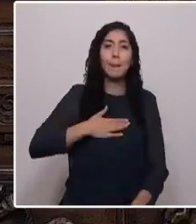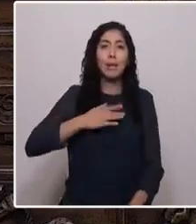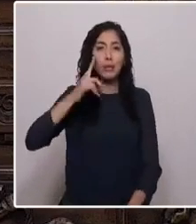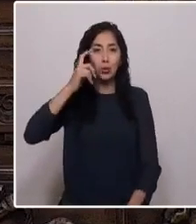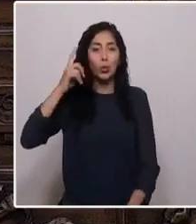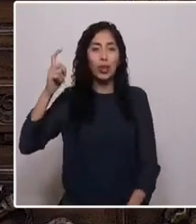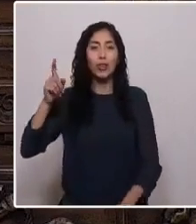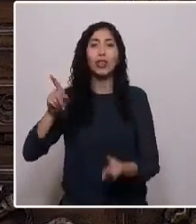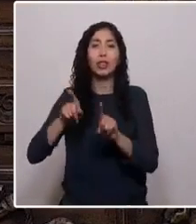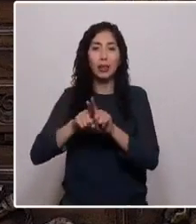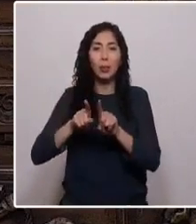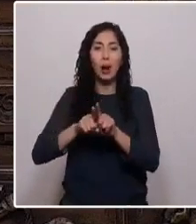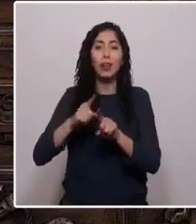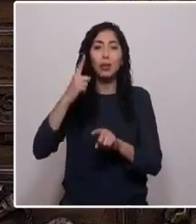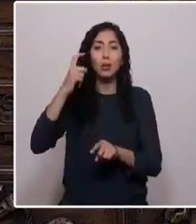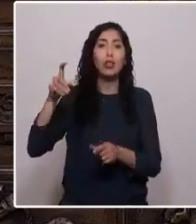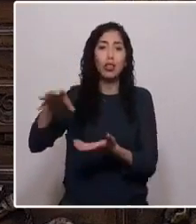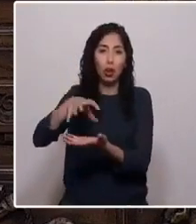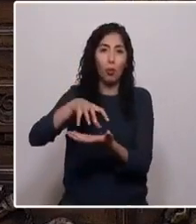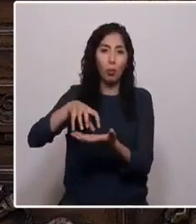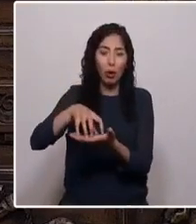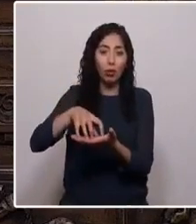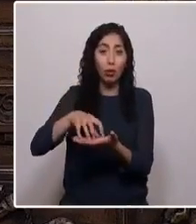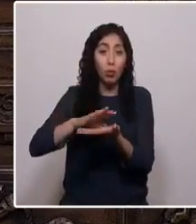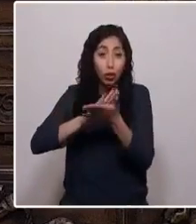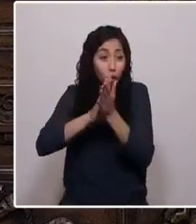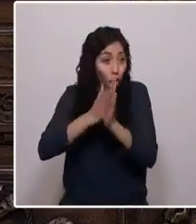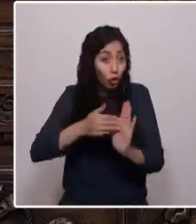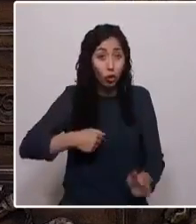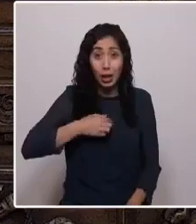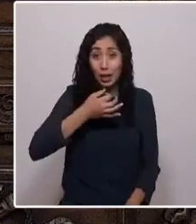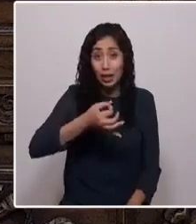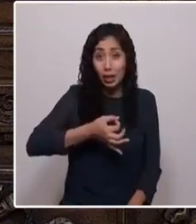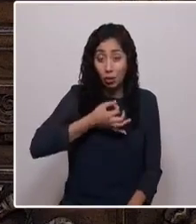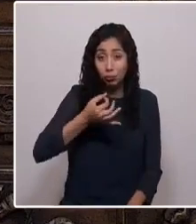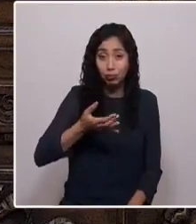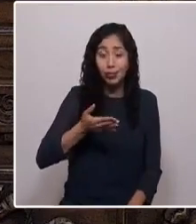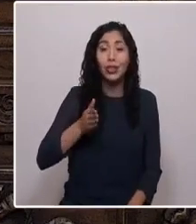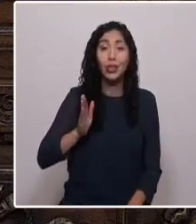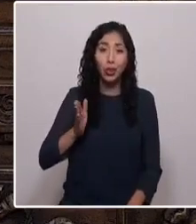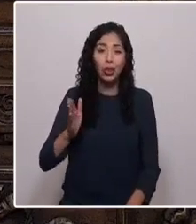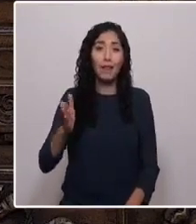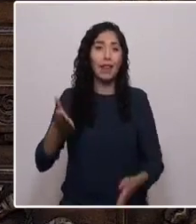forjan. Por todo lo dicho, todavía cantamos,